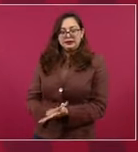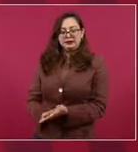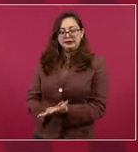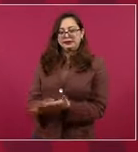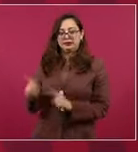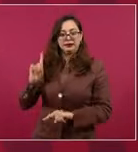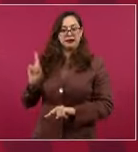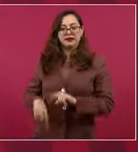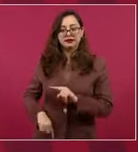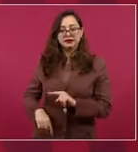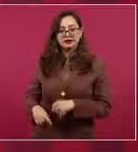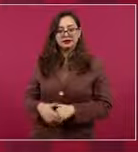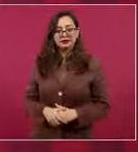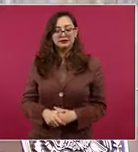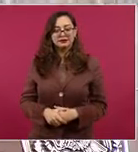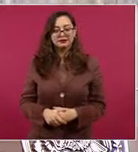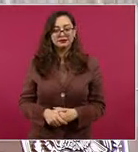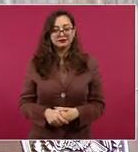los mensajes.